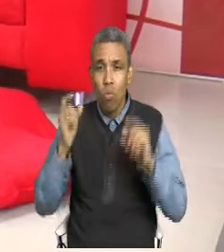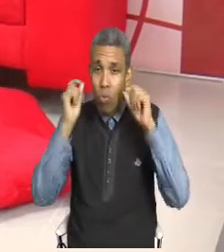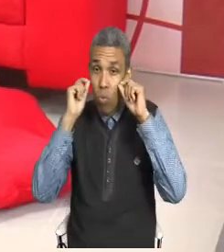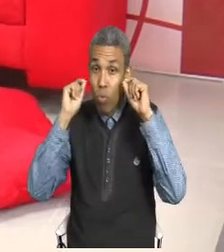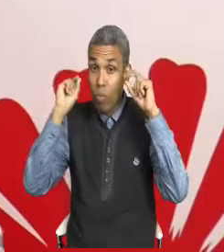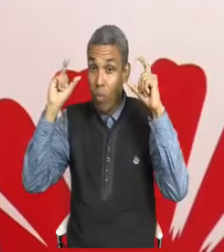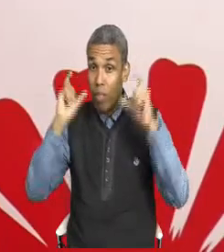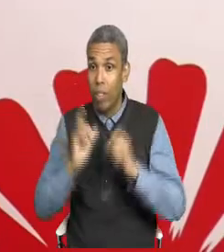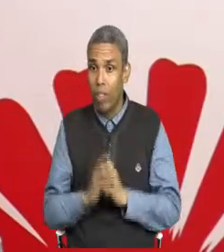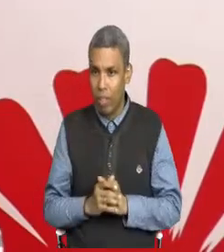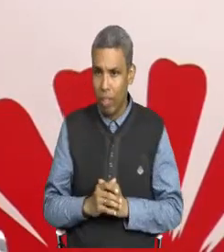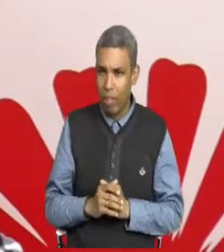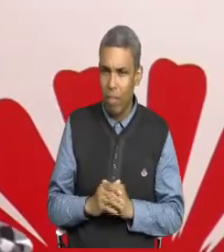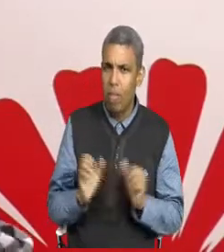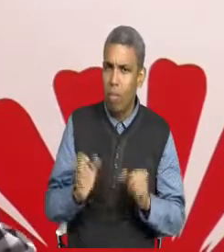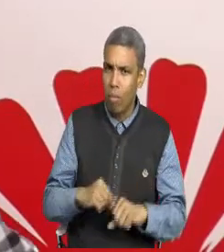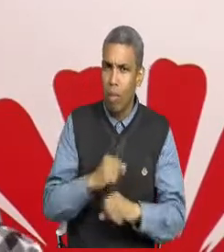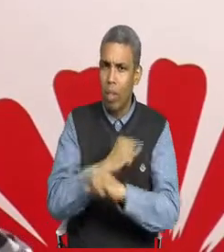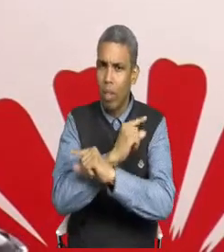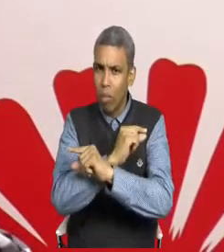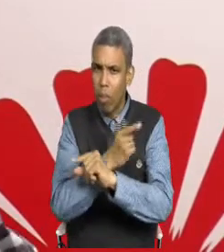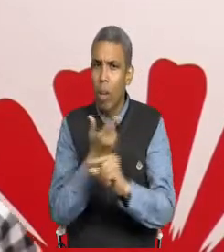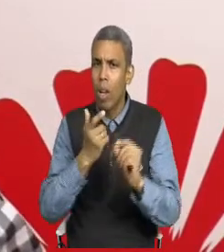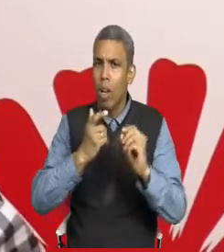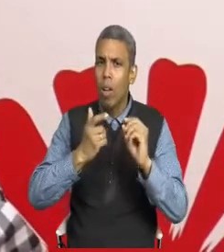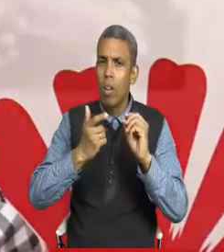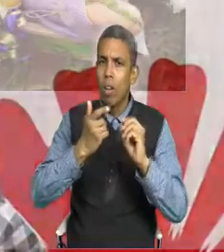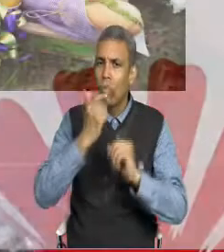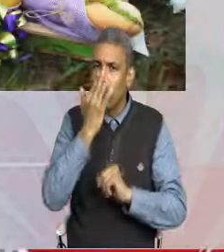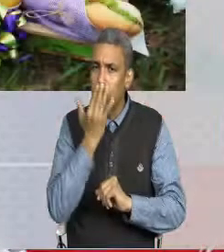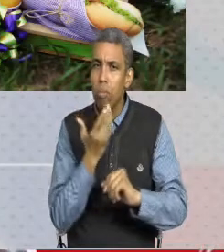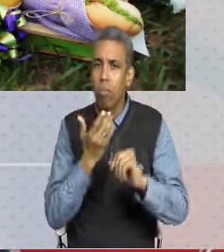están nuestras redes sociales, también el número de WhatsApp para que se comuniquen, para